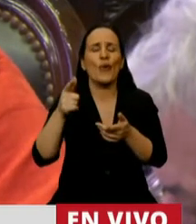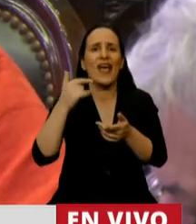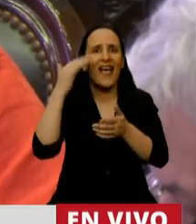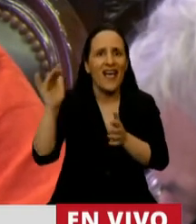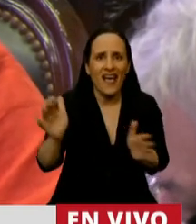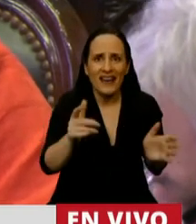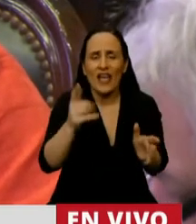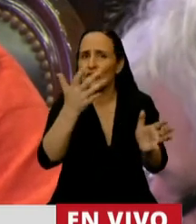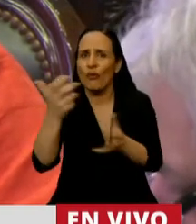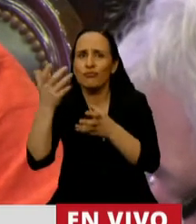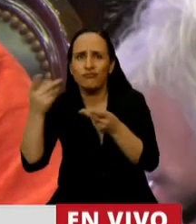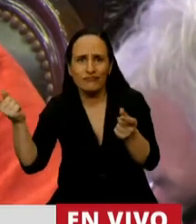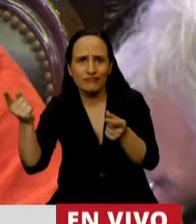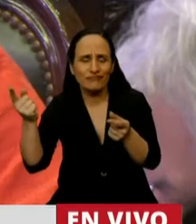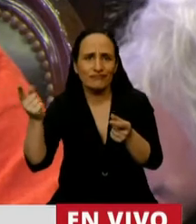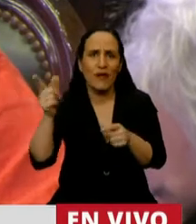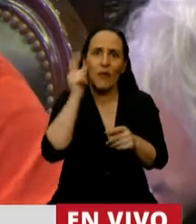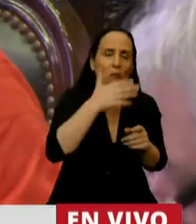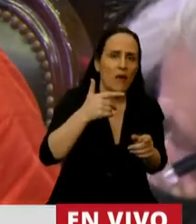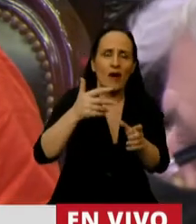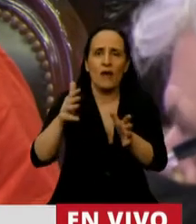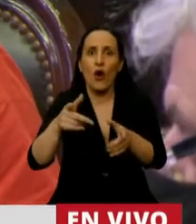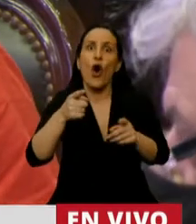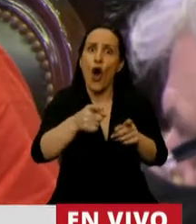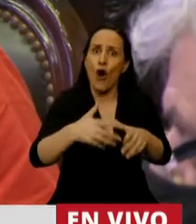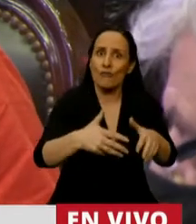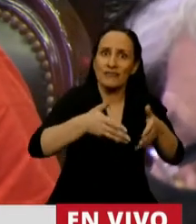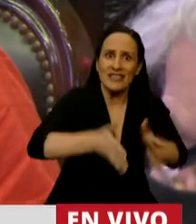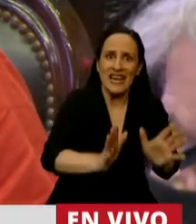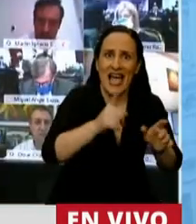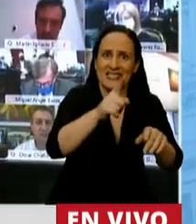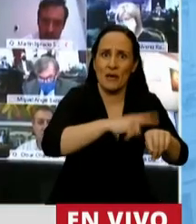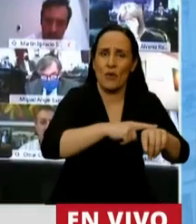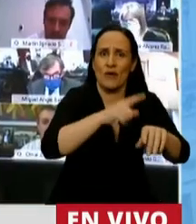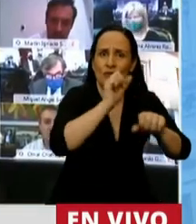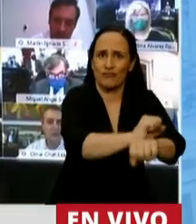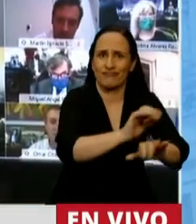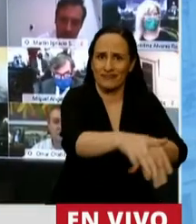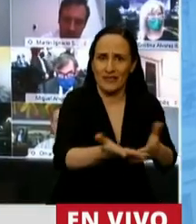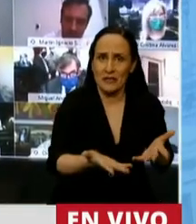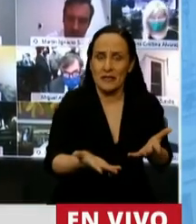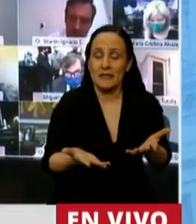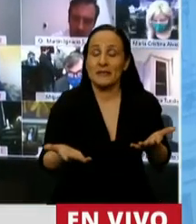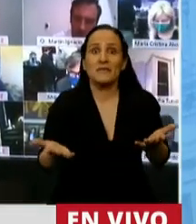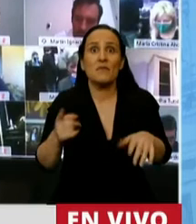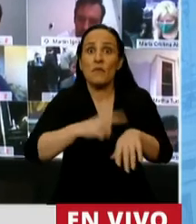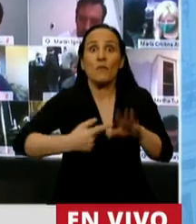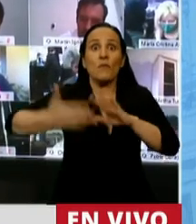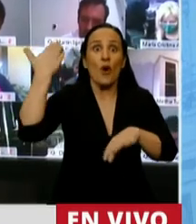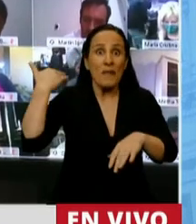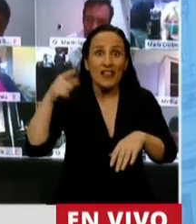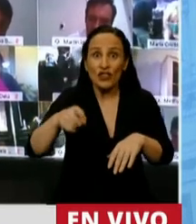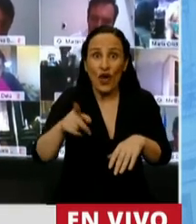secuestrados junto a sus padres o nacidos en cautiverio. Lo único que tenían en ese